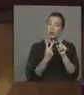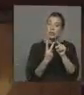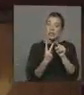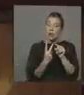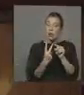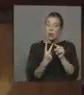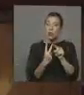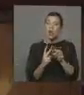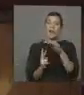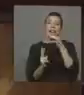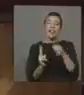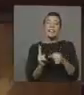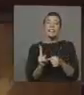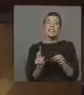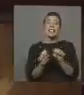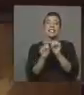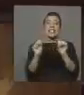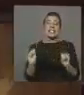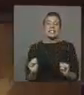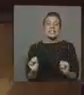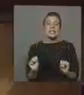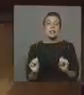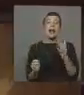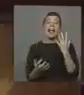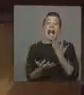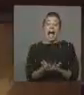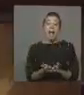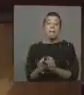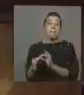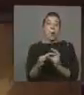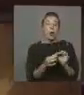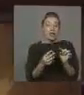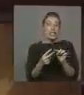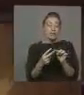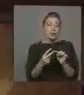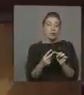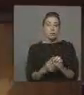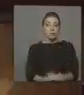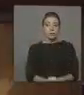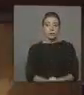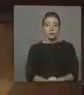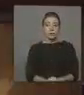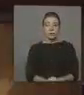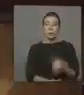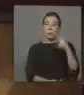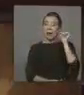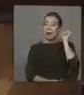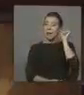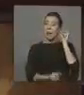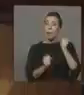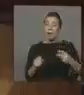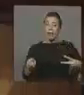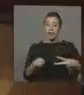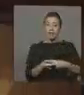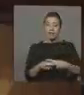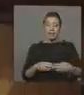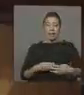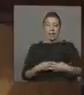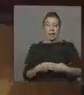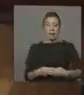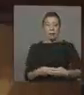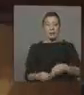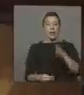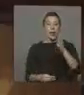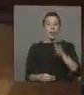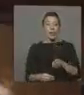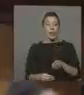corresponde a aquellos que establecen un sistema de indicaciones o causales. En este, para que una mujer pueda interrumpir su embarazo,